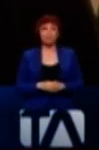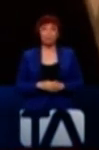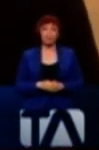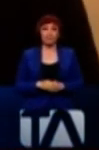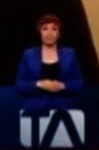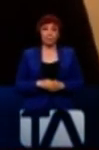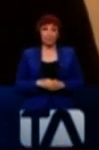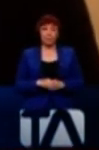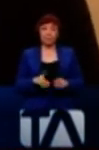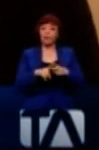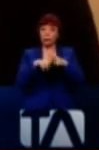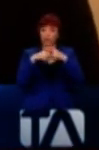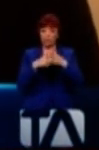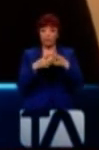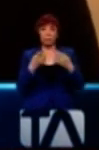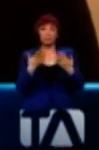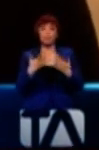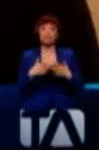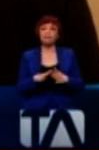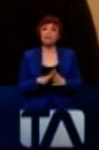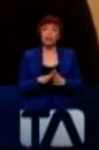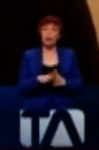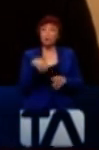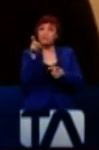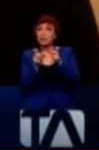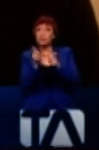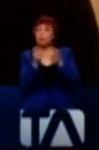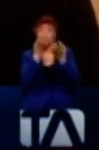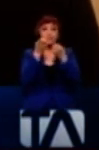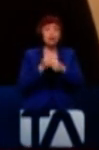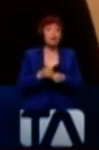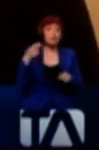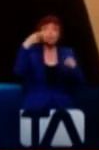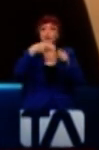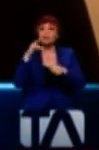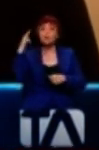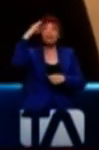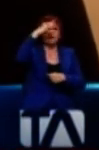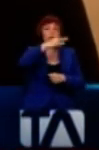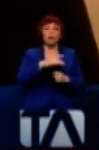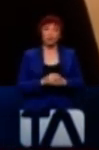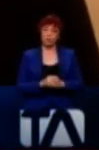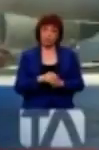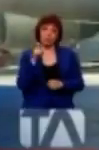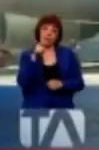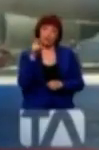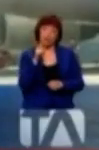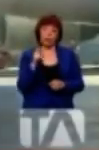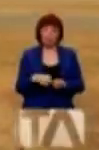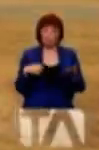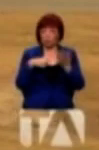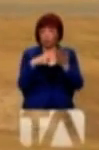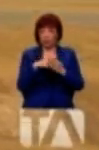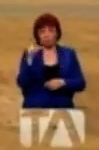ciudad de Guayaquil. Comenzamos a tener demanda entre Cuenca y Guayaquil porque tiene que ser de lado y lado. Esperemos que los precios tiendan a la baja. Sobre